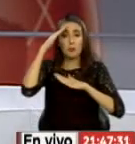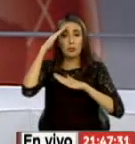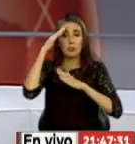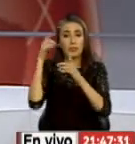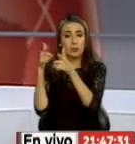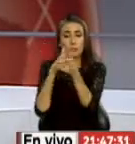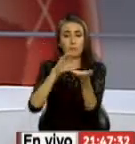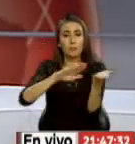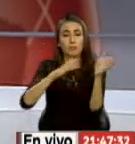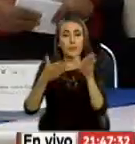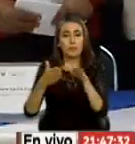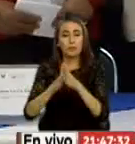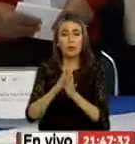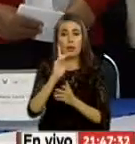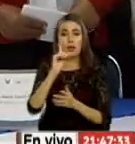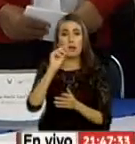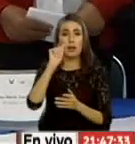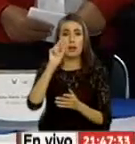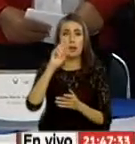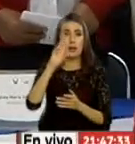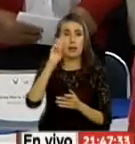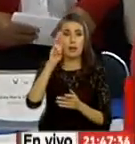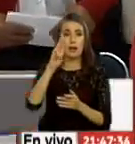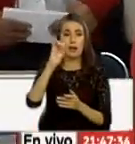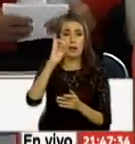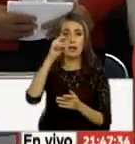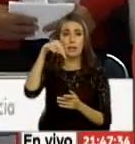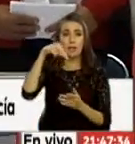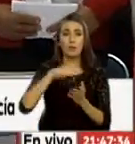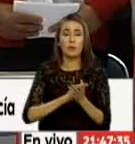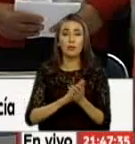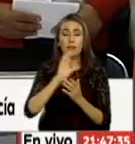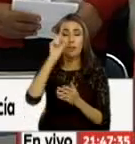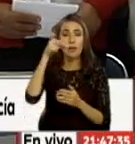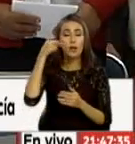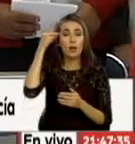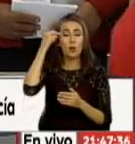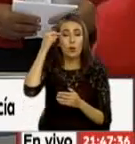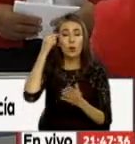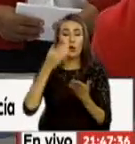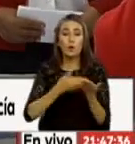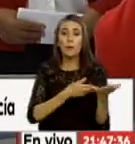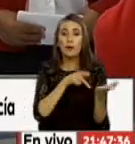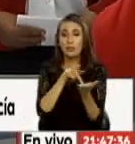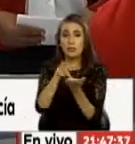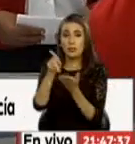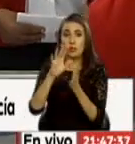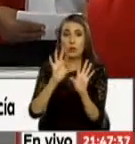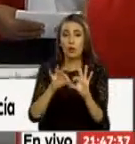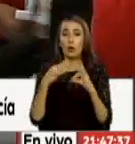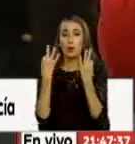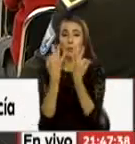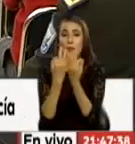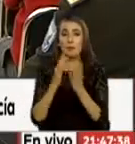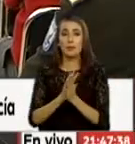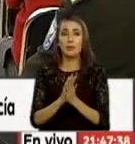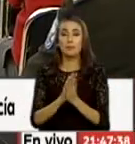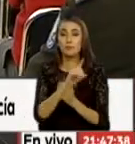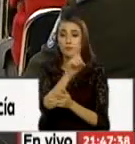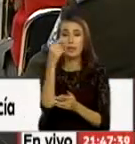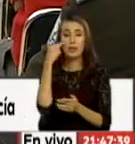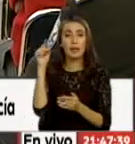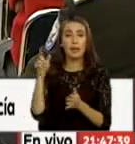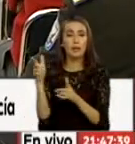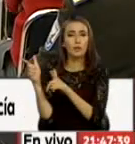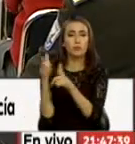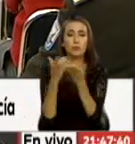Nacional. Casi un cuarto de siglo debió transcurrir para que el Estado ecuatoriano repare de forma integral a la familia de Darwin García. Él fue asesinado en la